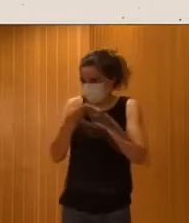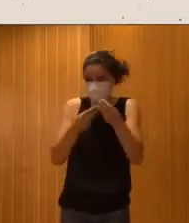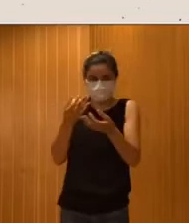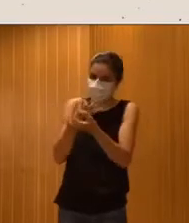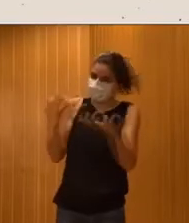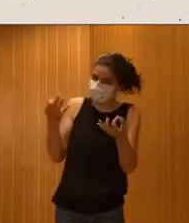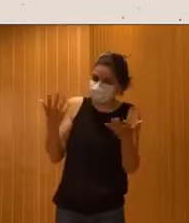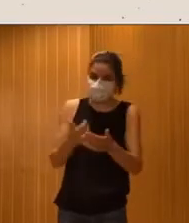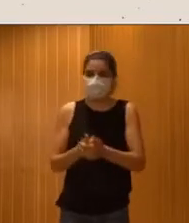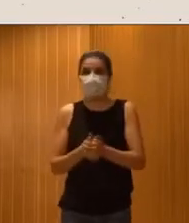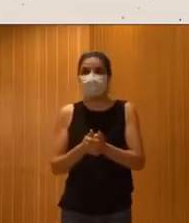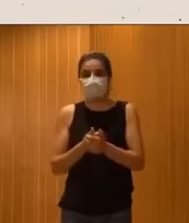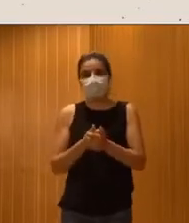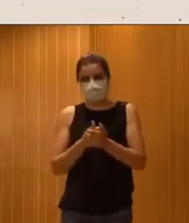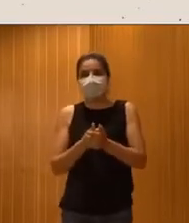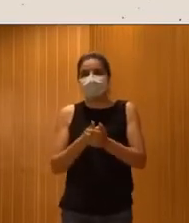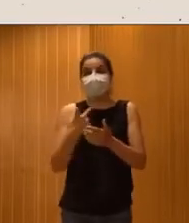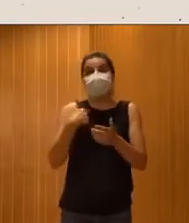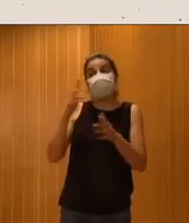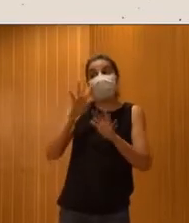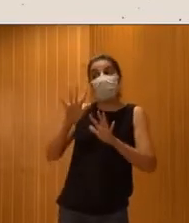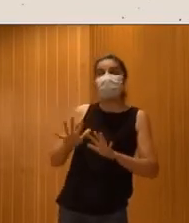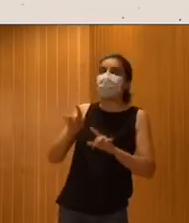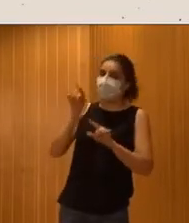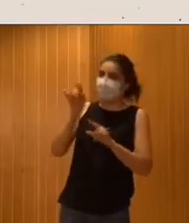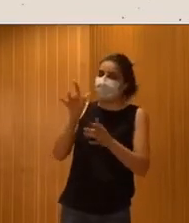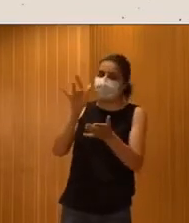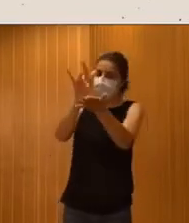Es que ya hemos visto mucho. Sí.